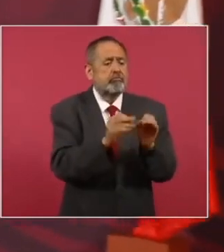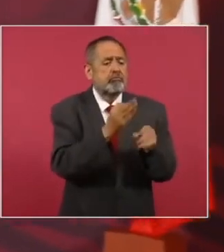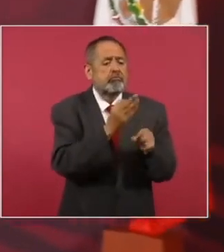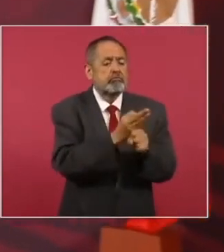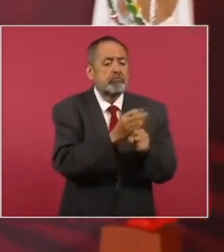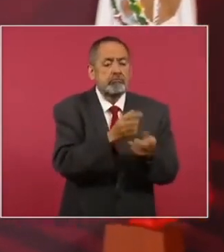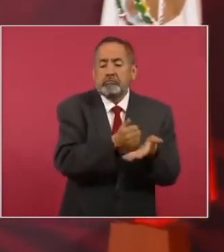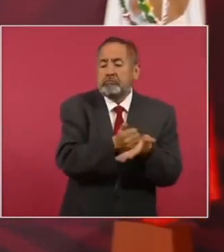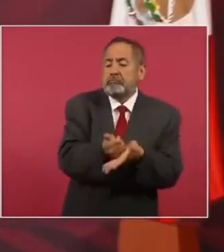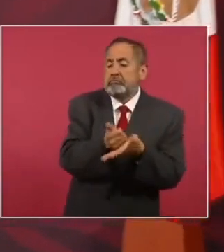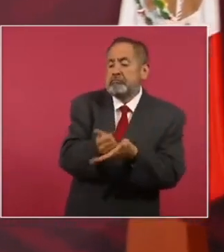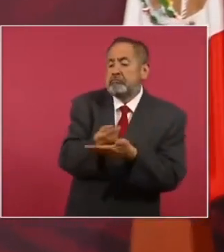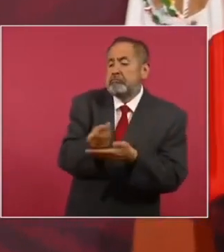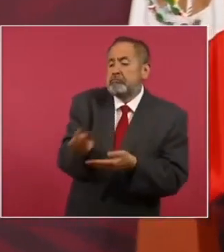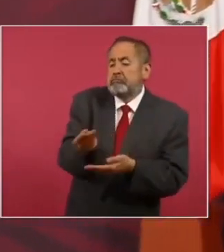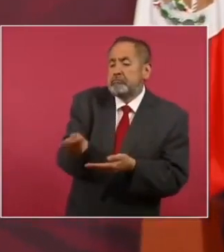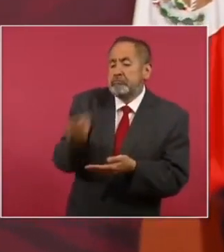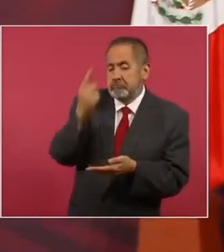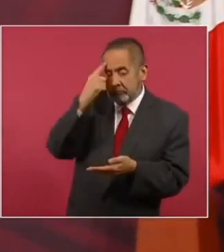ayudándoles